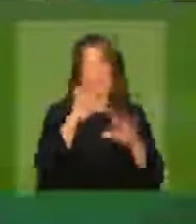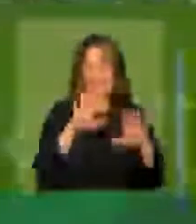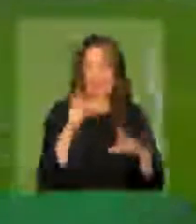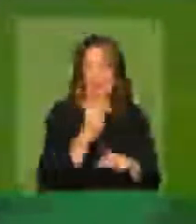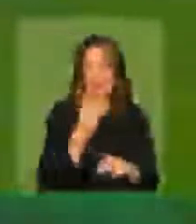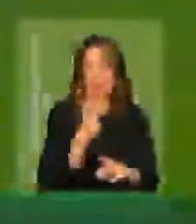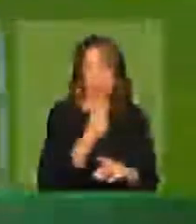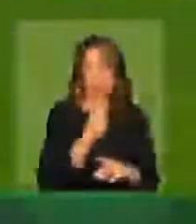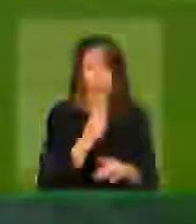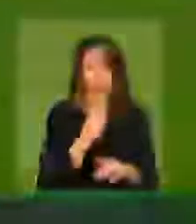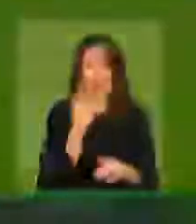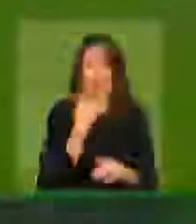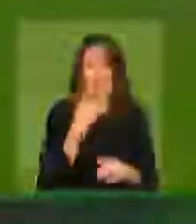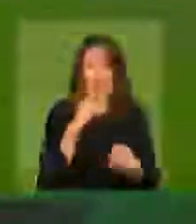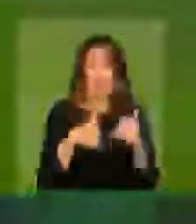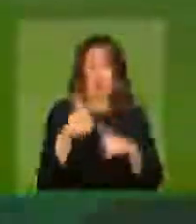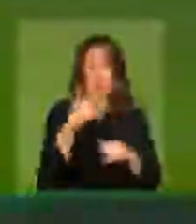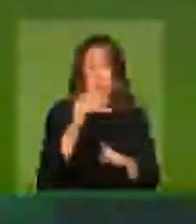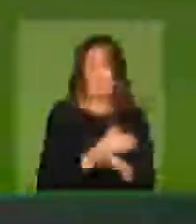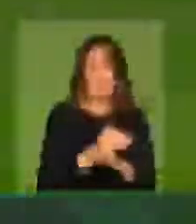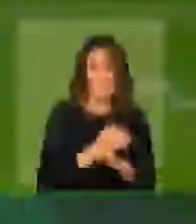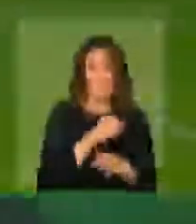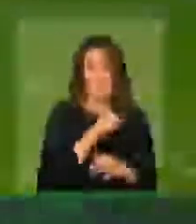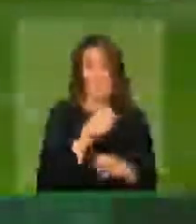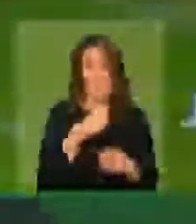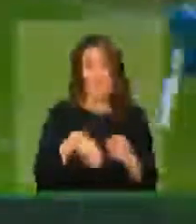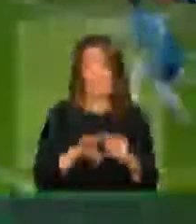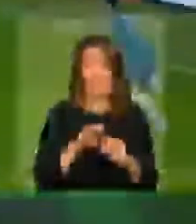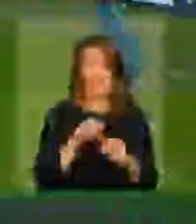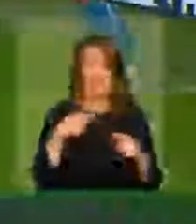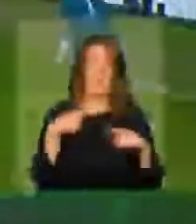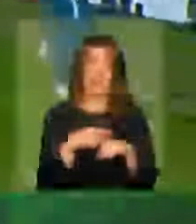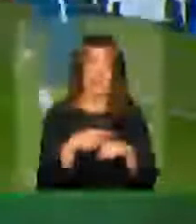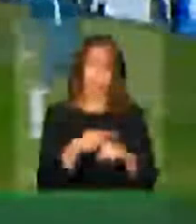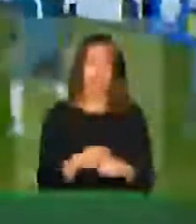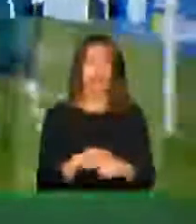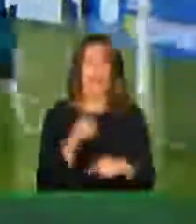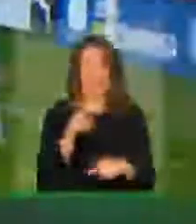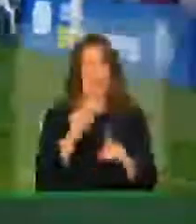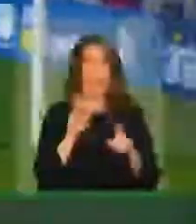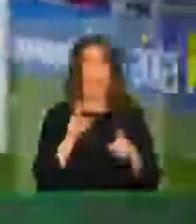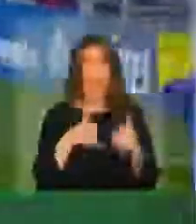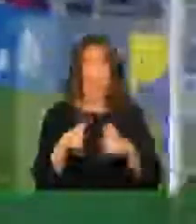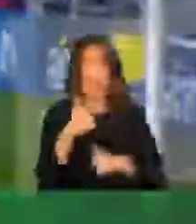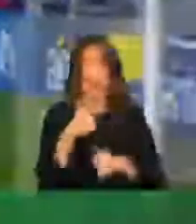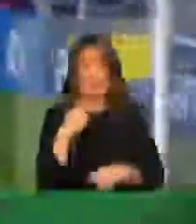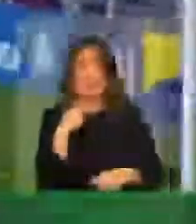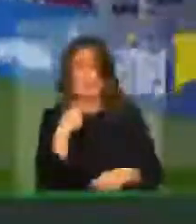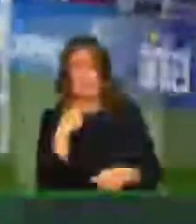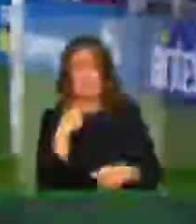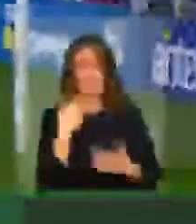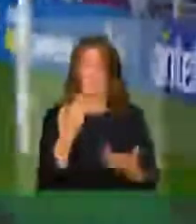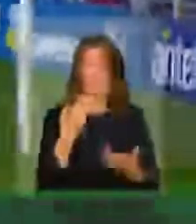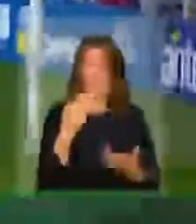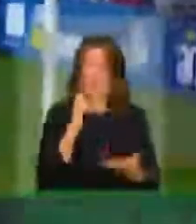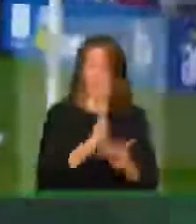descuentos agregados, quedaba con uno menos y perdiendo el partido 0-1. Esta es otra jugada gris, en donde si el árbitro interpreta que hay infracción